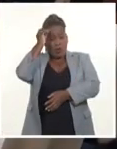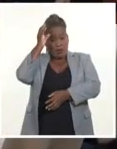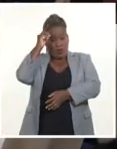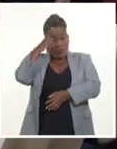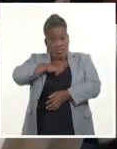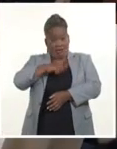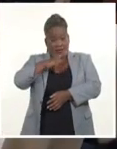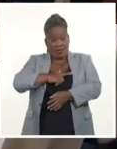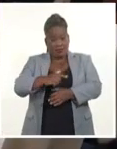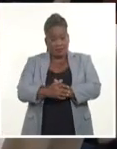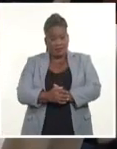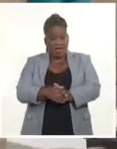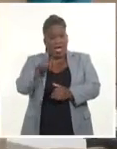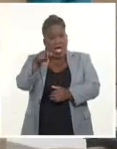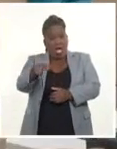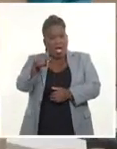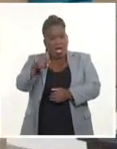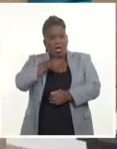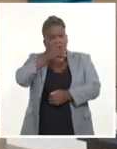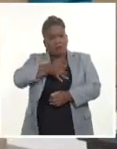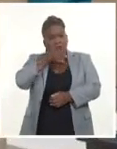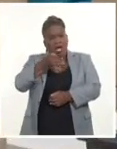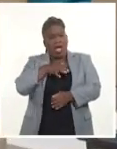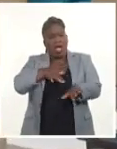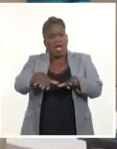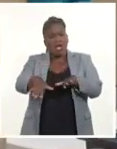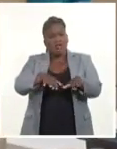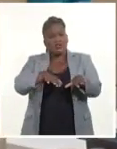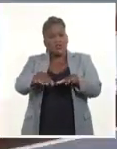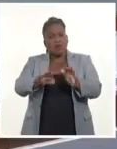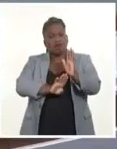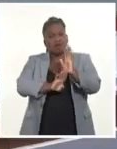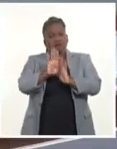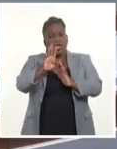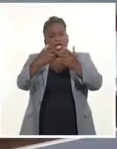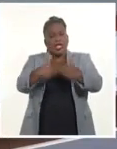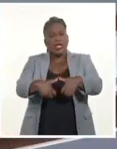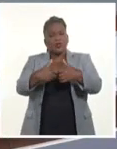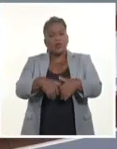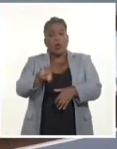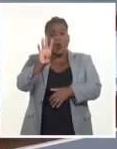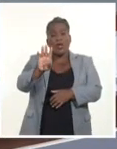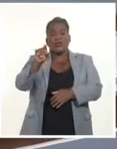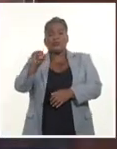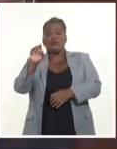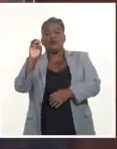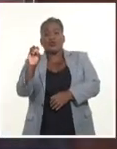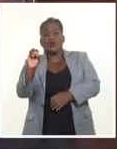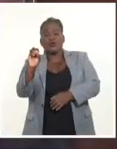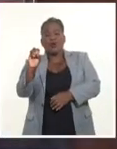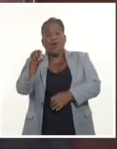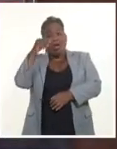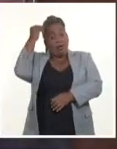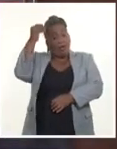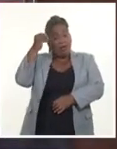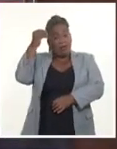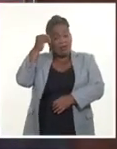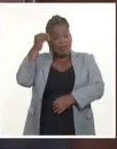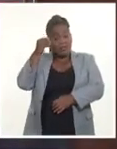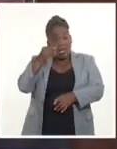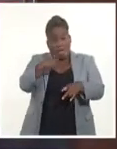abril. Se proyectaron aquí acciones para llevar adelante la llamada industria 4.0, teniendo en cuenta las